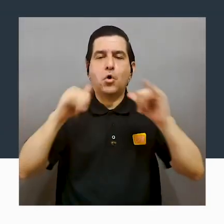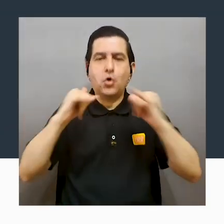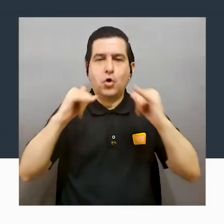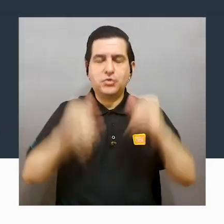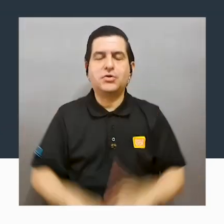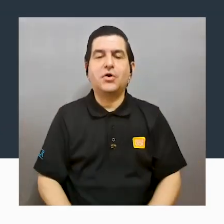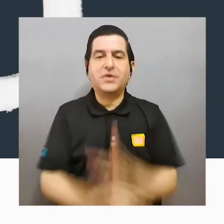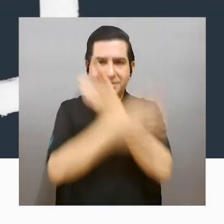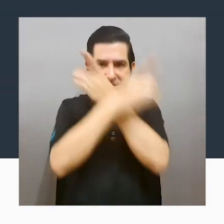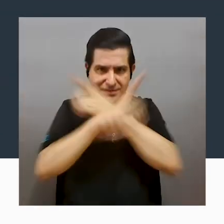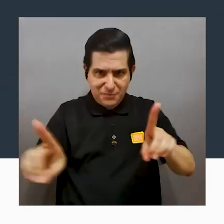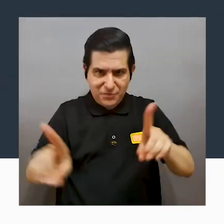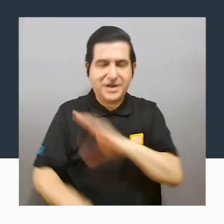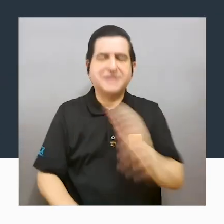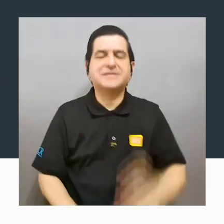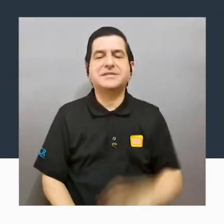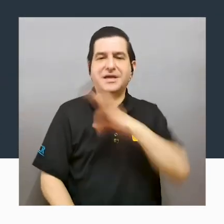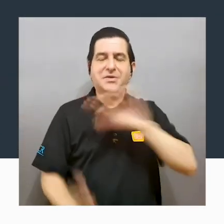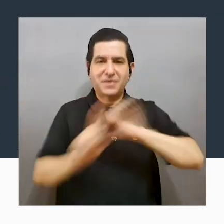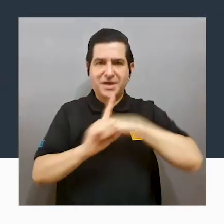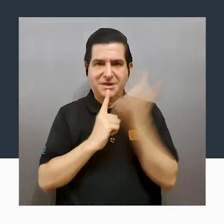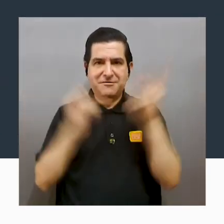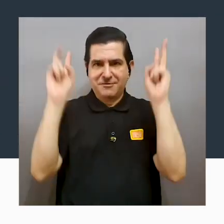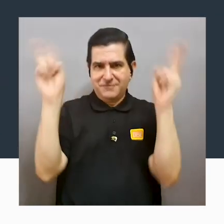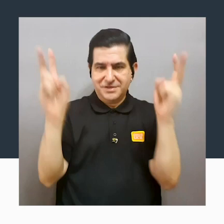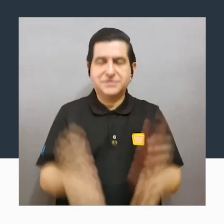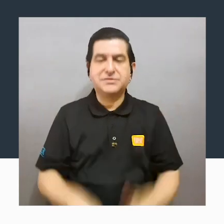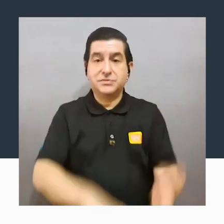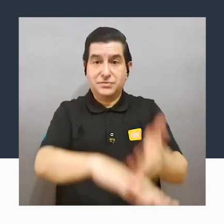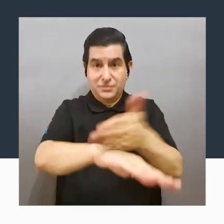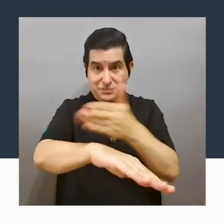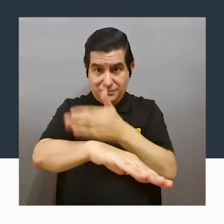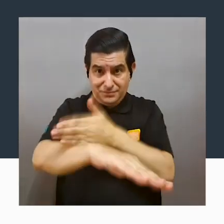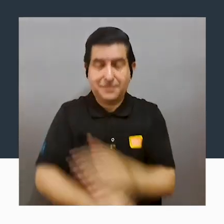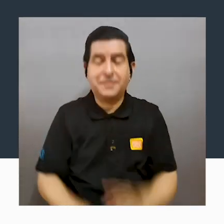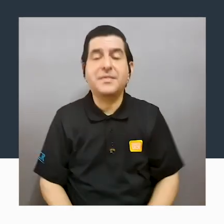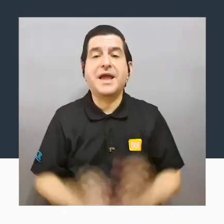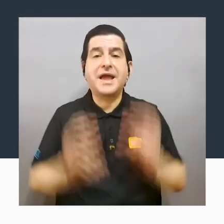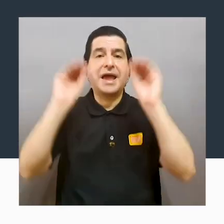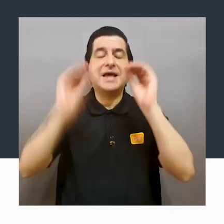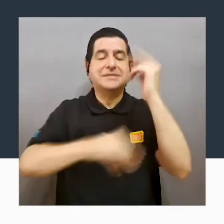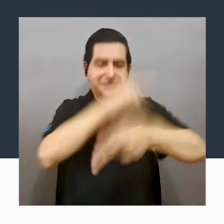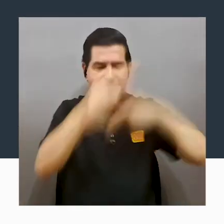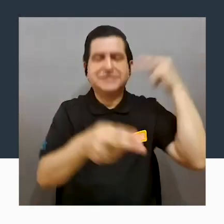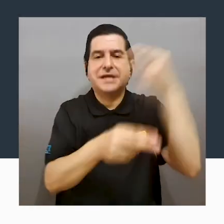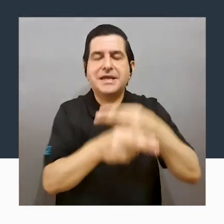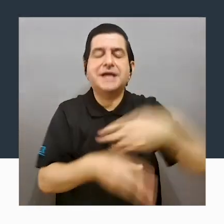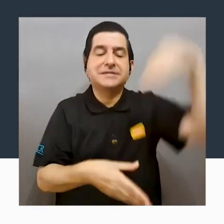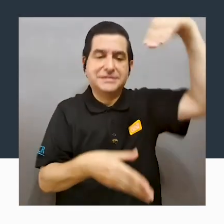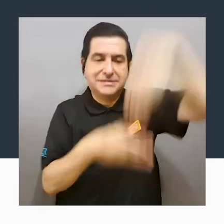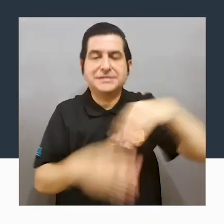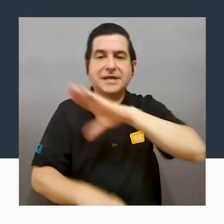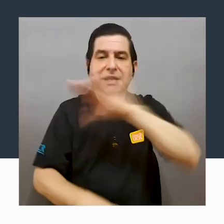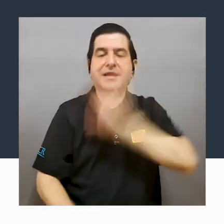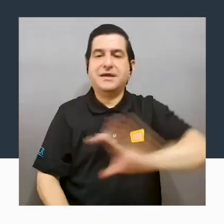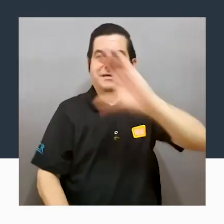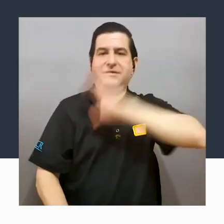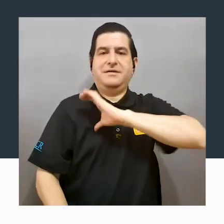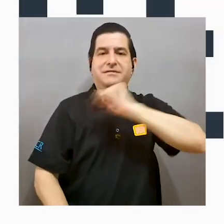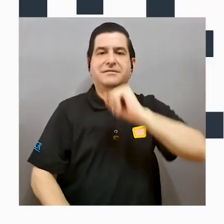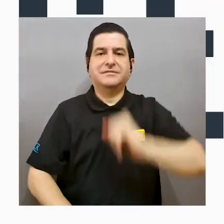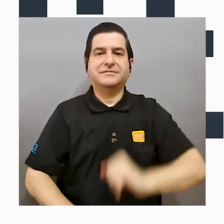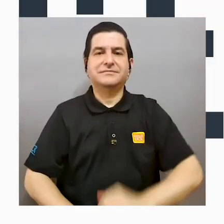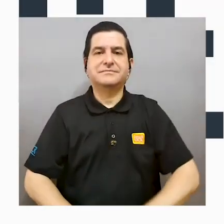la igualdad, la democracia y el bienestar social, y aumentamos nuestra apuesta por una enseñanza universal, inclusiva y de